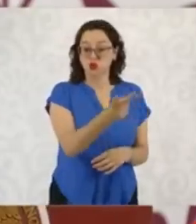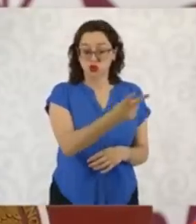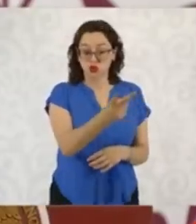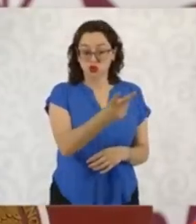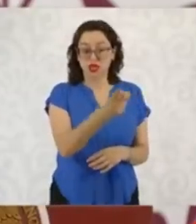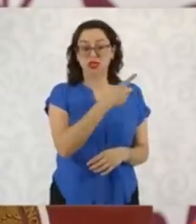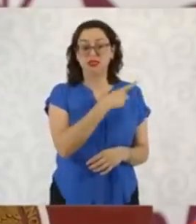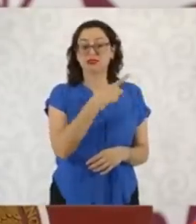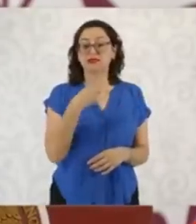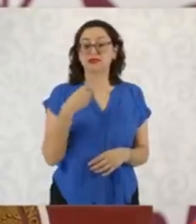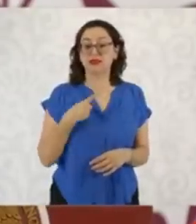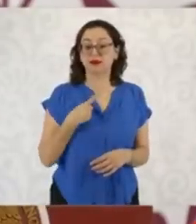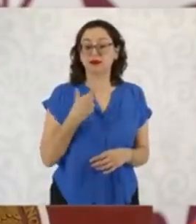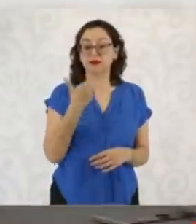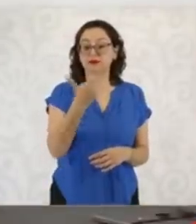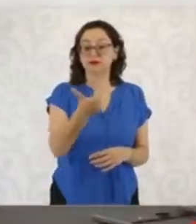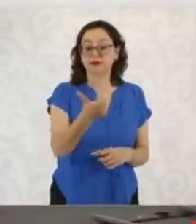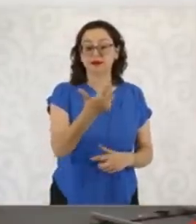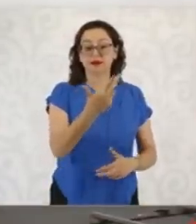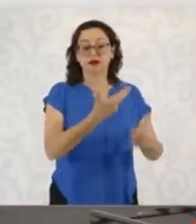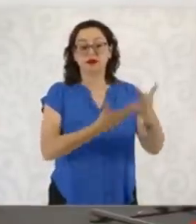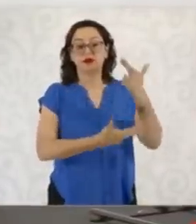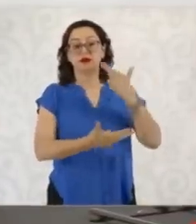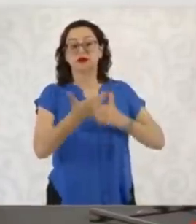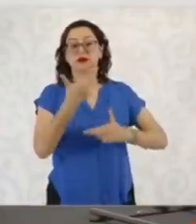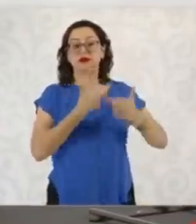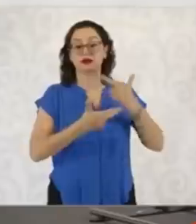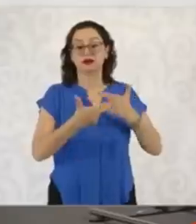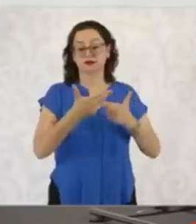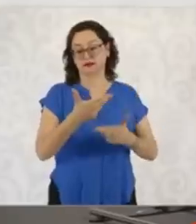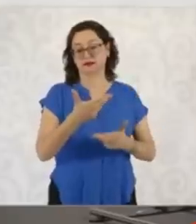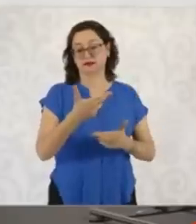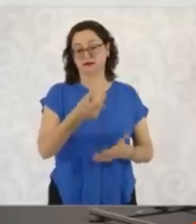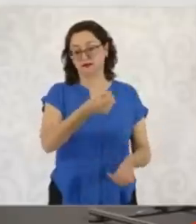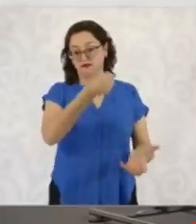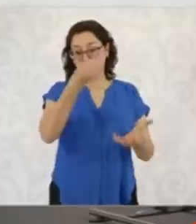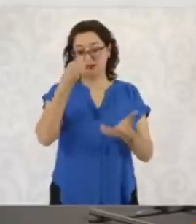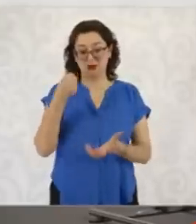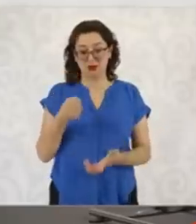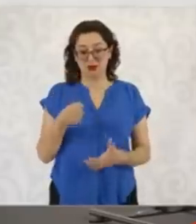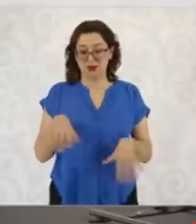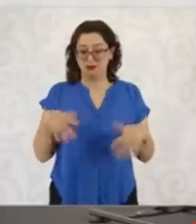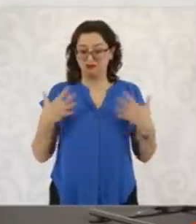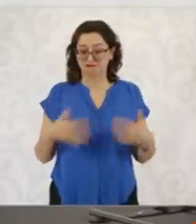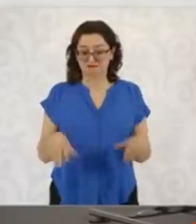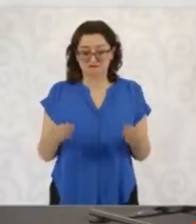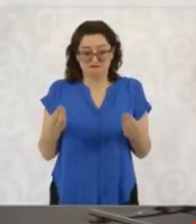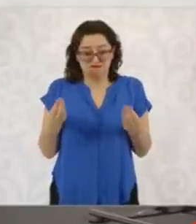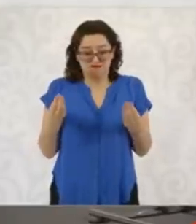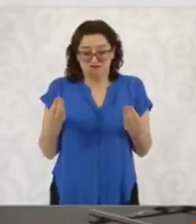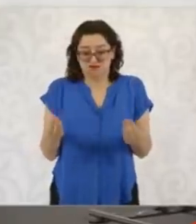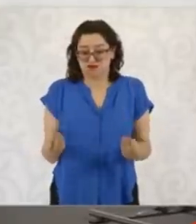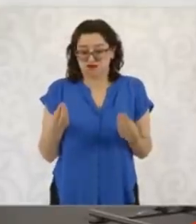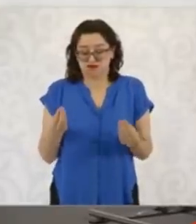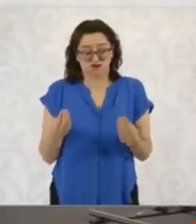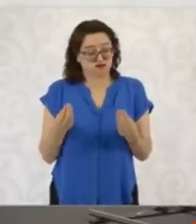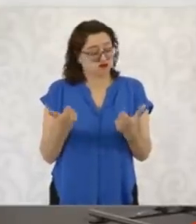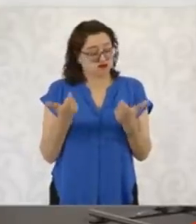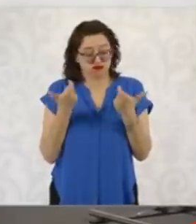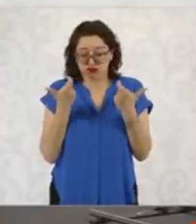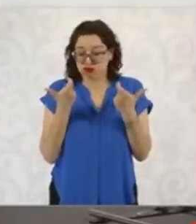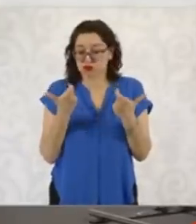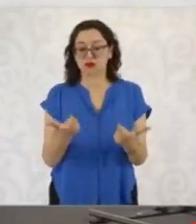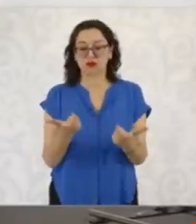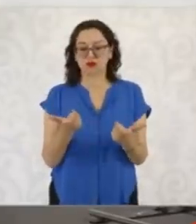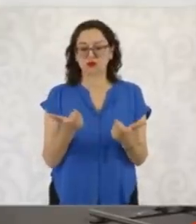a México, que es el demandante, el gobierno mexicano, cantidades enormes de dinero que vamos a explicar